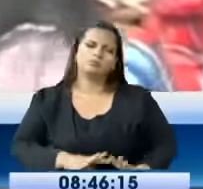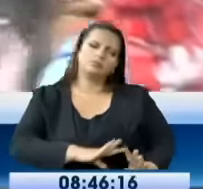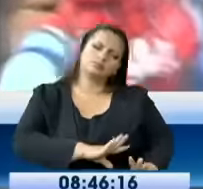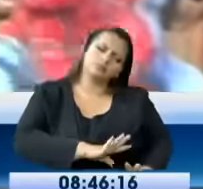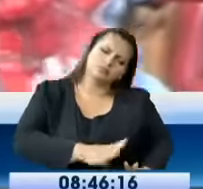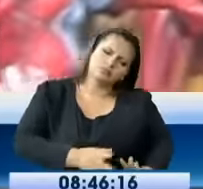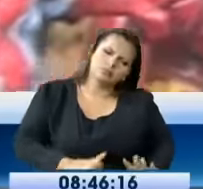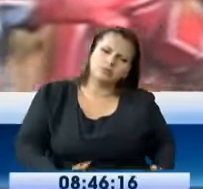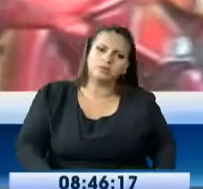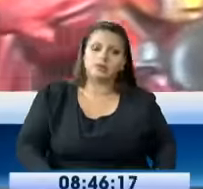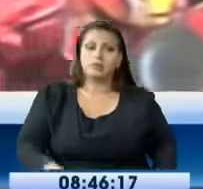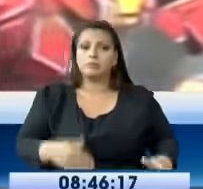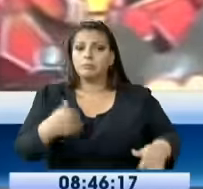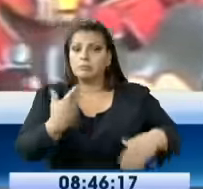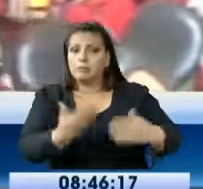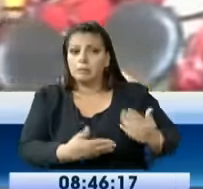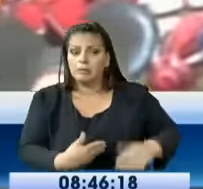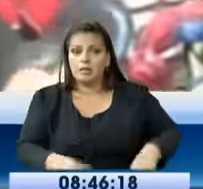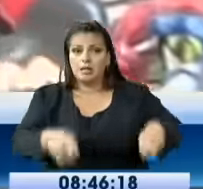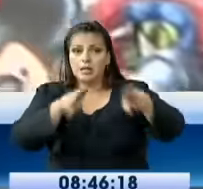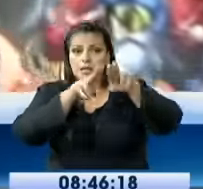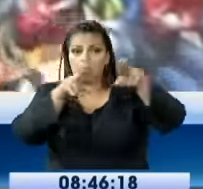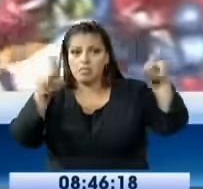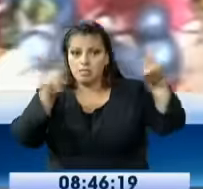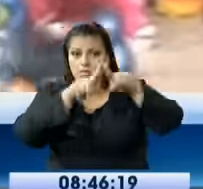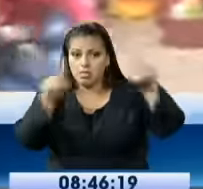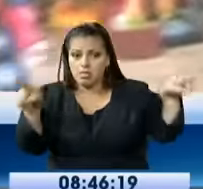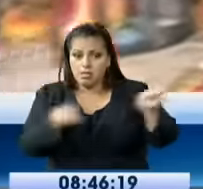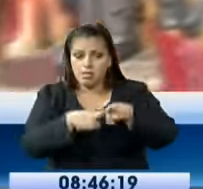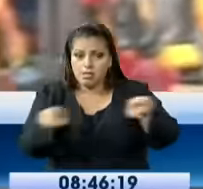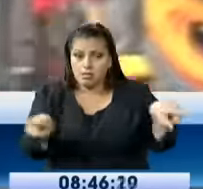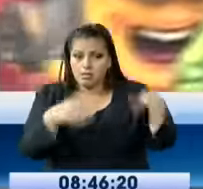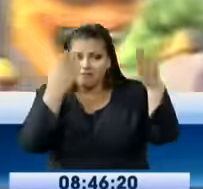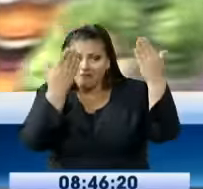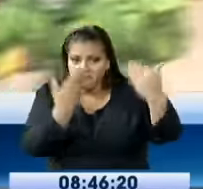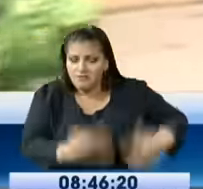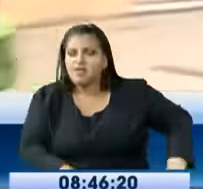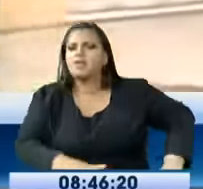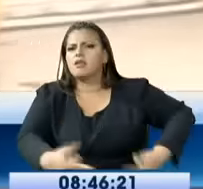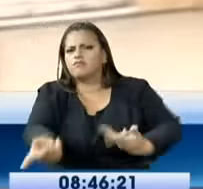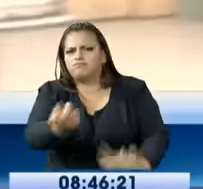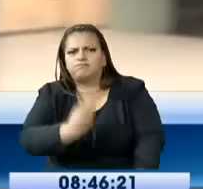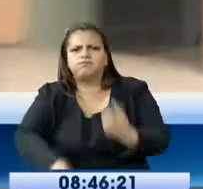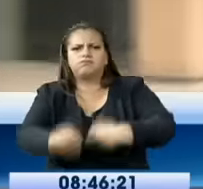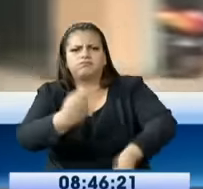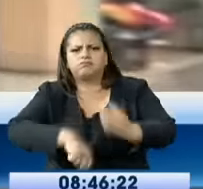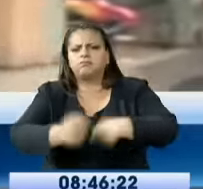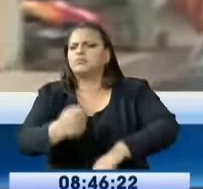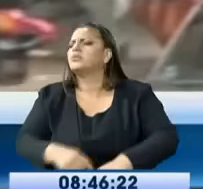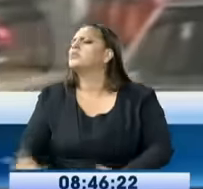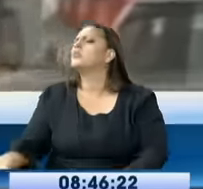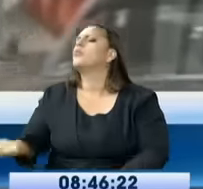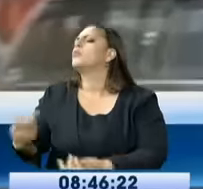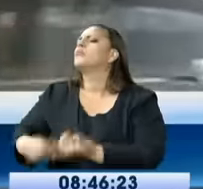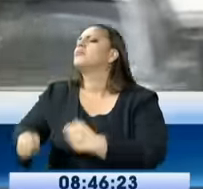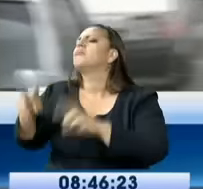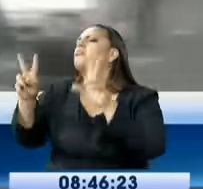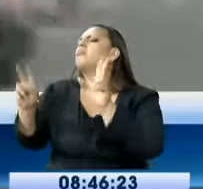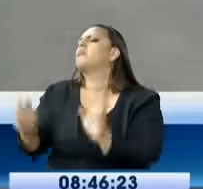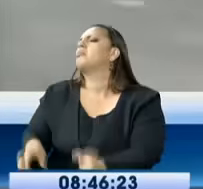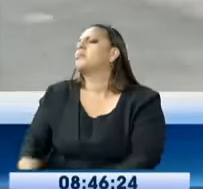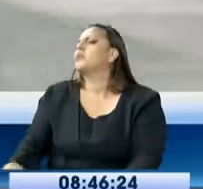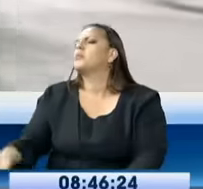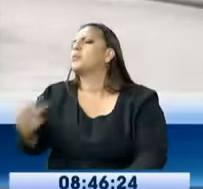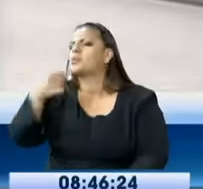ustedes incrementan. ¿Cuál es el personaje que más ha vendido? Sí, todo se vende, un poquito de todo se vende. Ahora, ¿los niños, hay un personaje infantil en